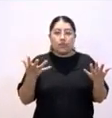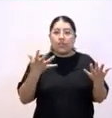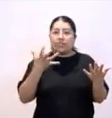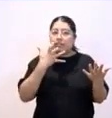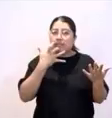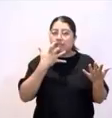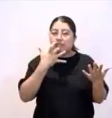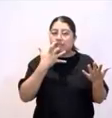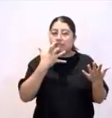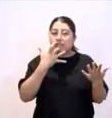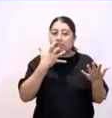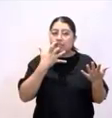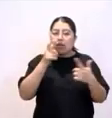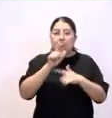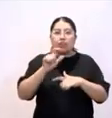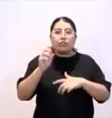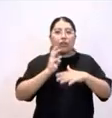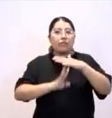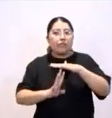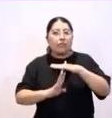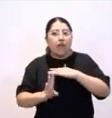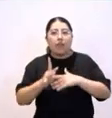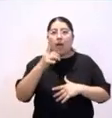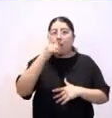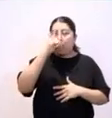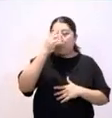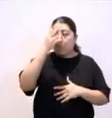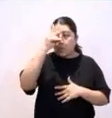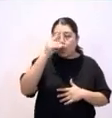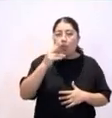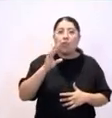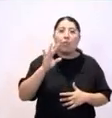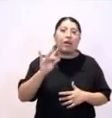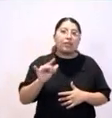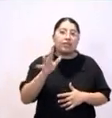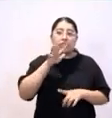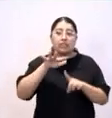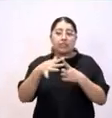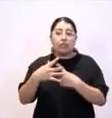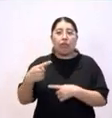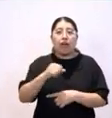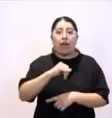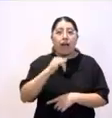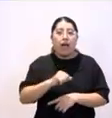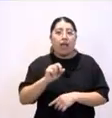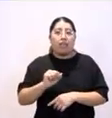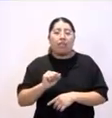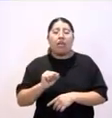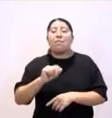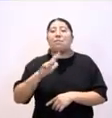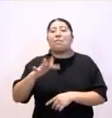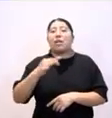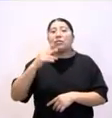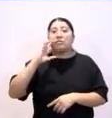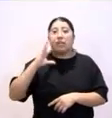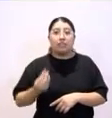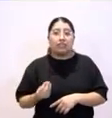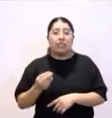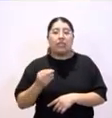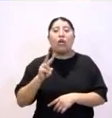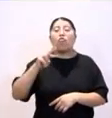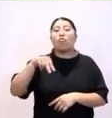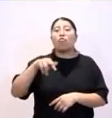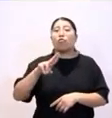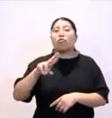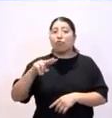nos preocupan los refugiados de Gaza, si realmente nos preocupa la situación que se está viviendo en Palestina, creo que UNRWA debía estar